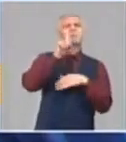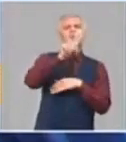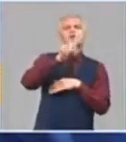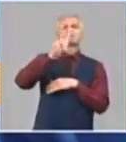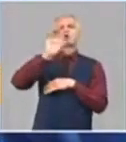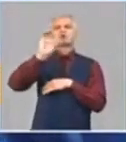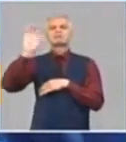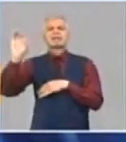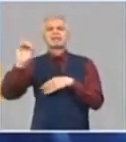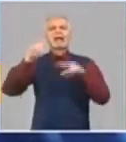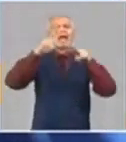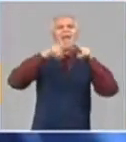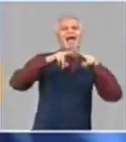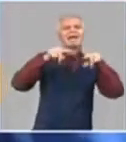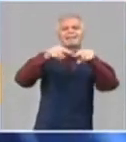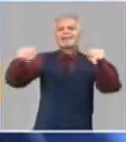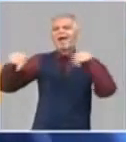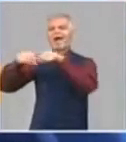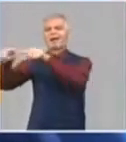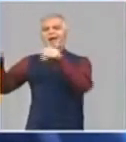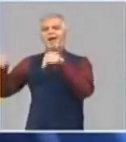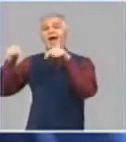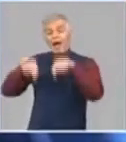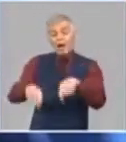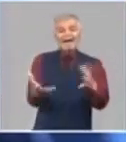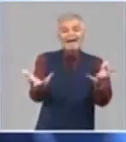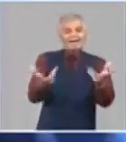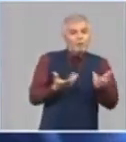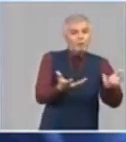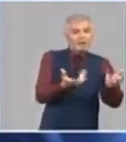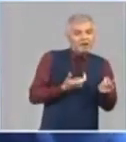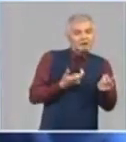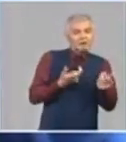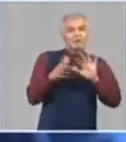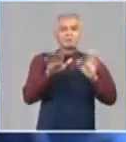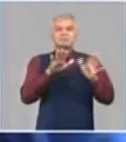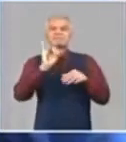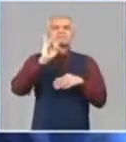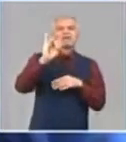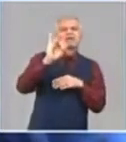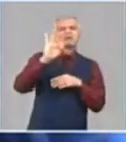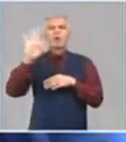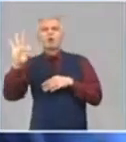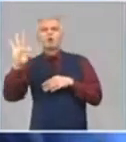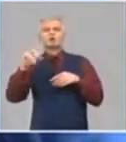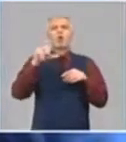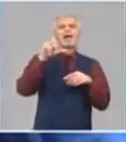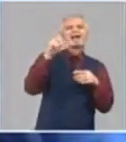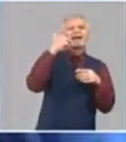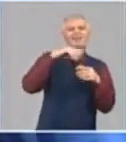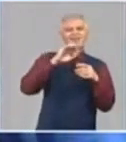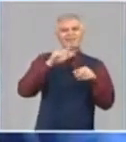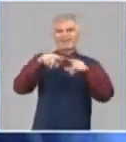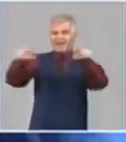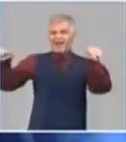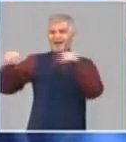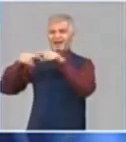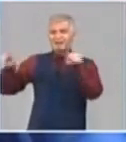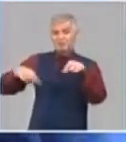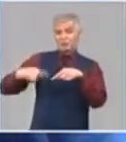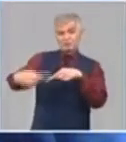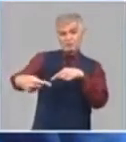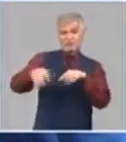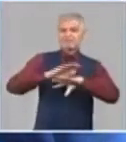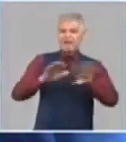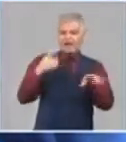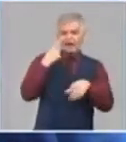hectáreas. Ahora estamos tratando de estas que estamos recuperando, están dentro de las 7 u 8 caballerías, que en los próximos días ya hay algunas, como se está viendo